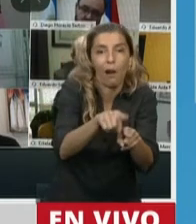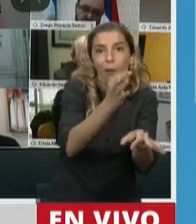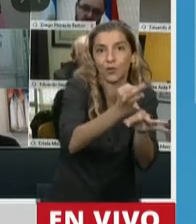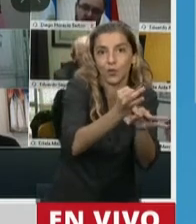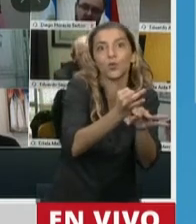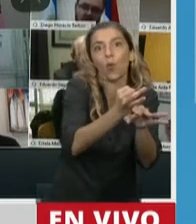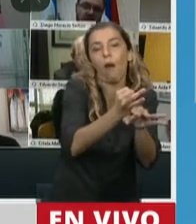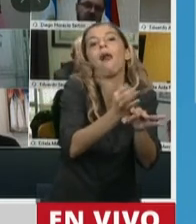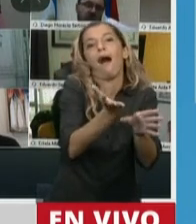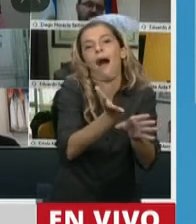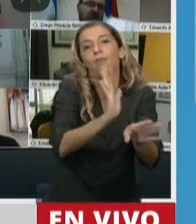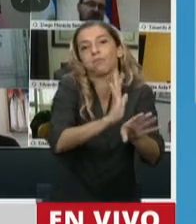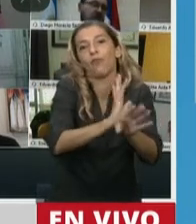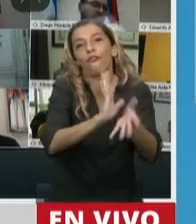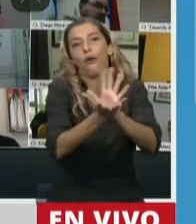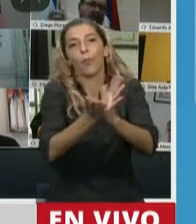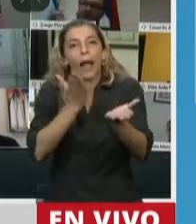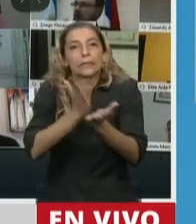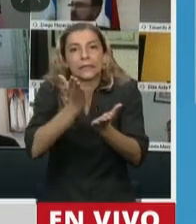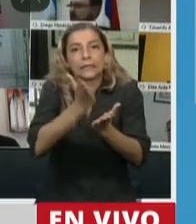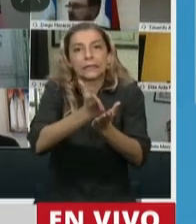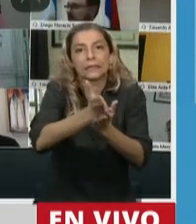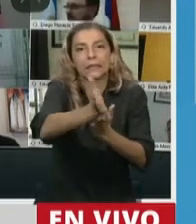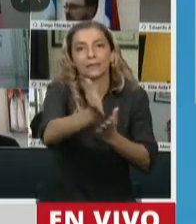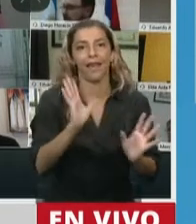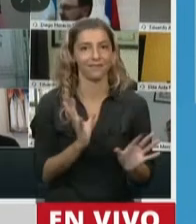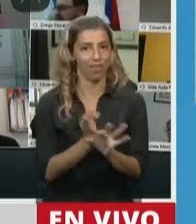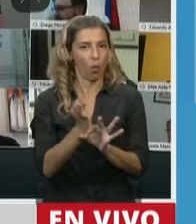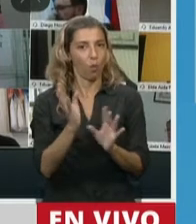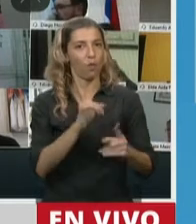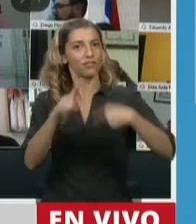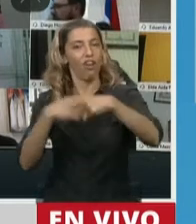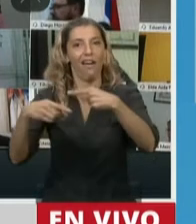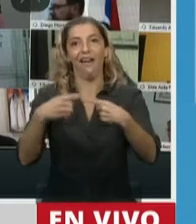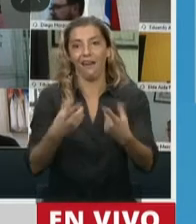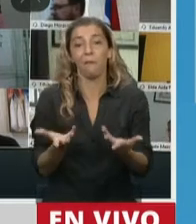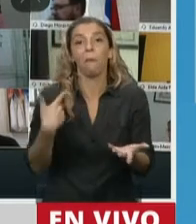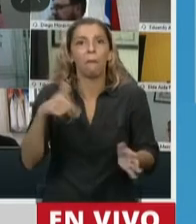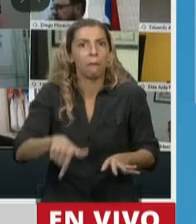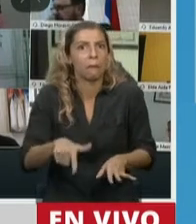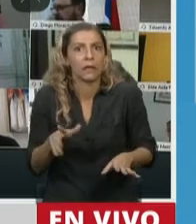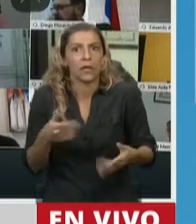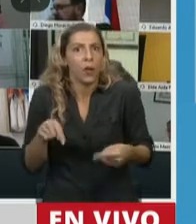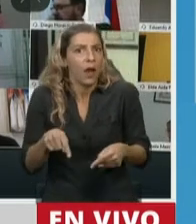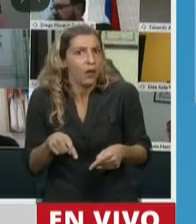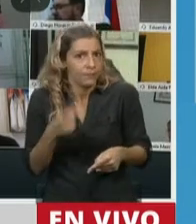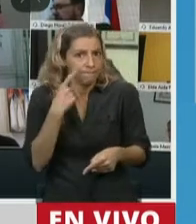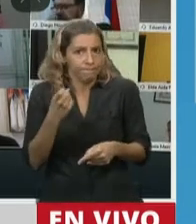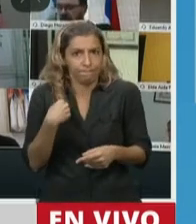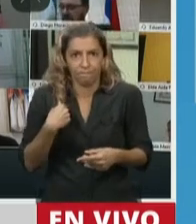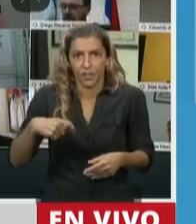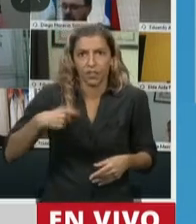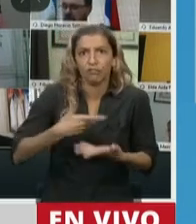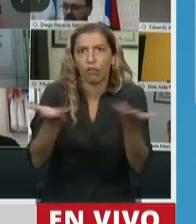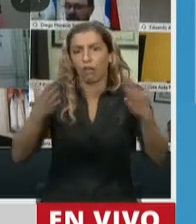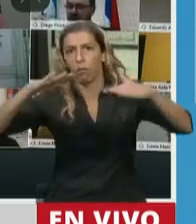Los chicos están aprendiendo como pueden. En circunstancias, esta pandemia profundizó las desigualdades sociales. Hay chicos que